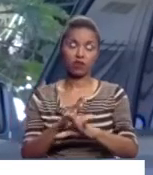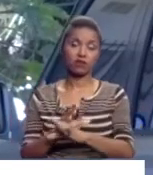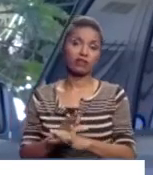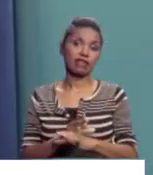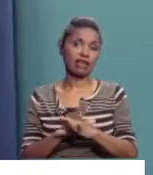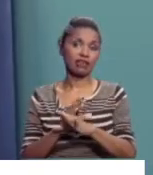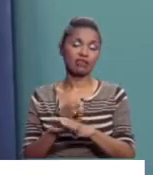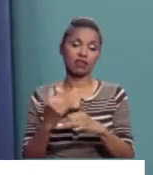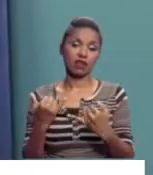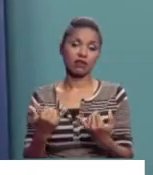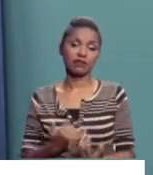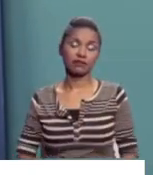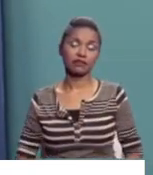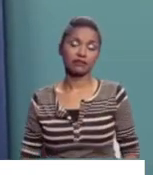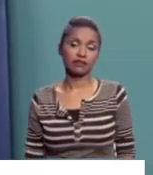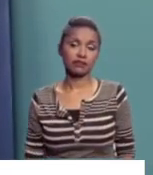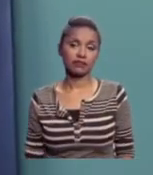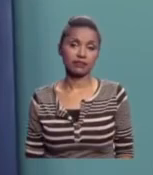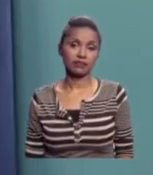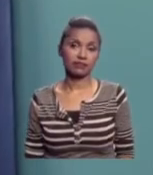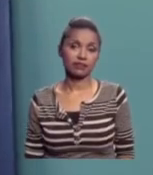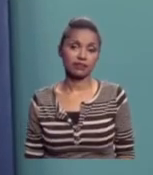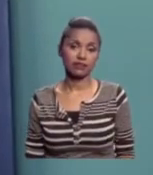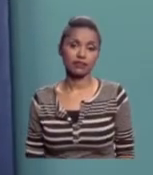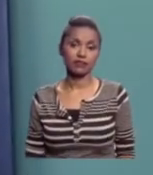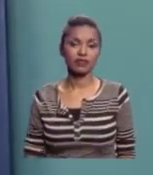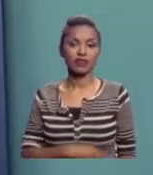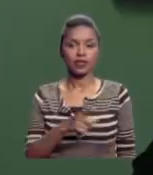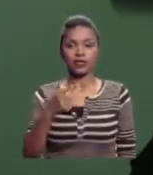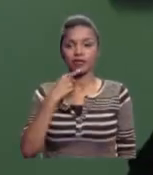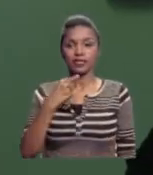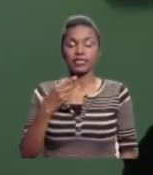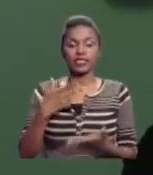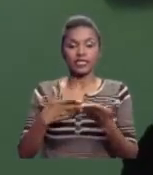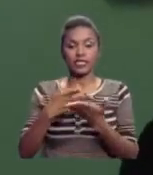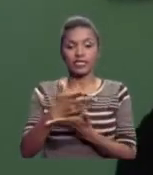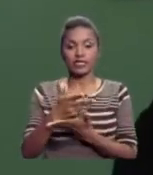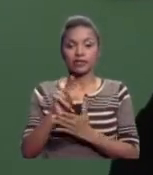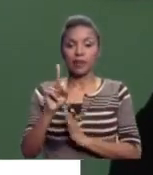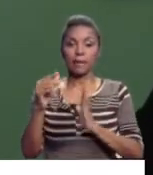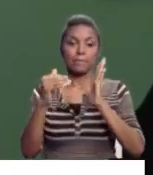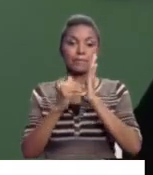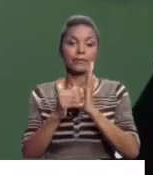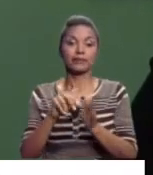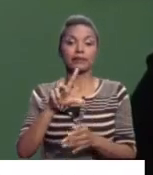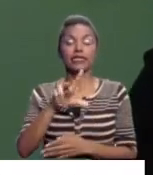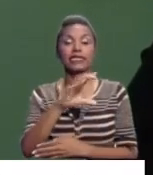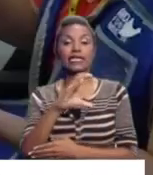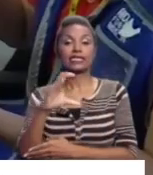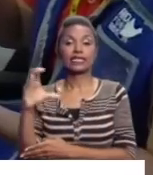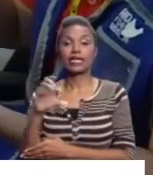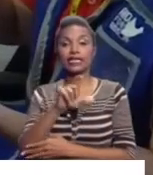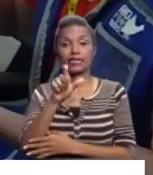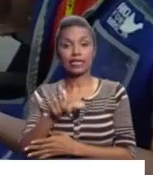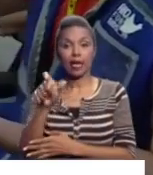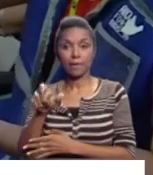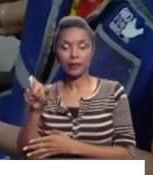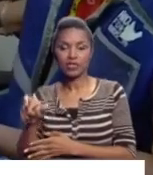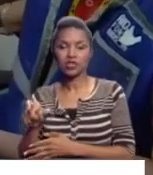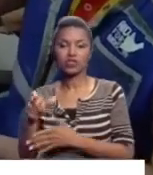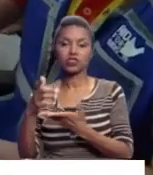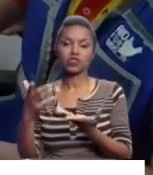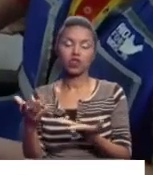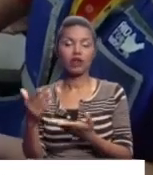personas positivas. Aseguraron que se atienden en la provincia de Chiriquí a unas 1.300 personas en la clínica